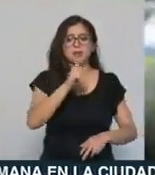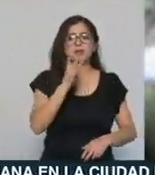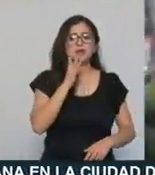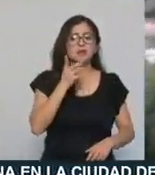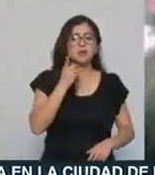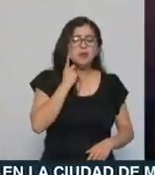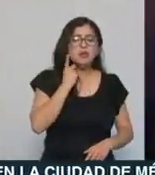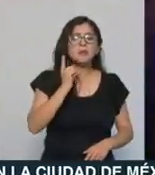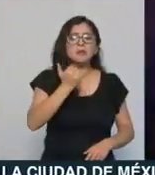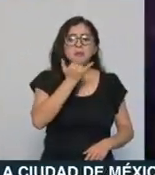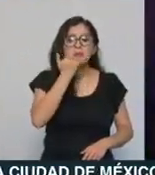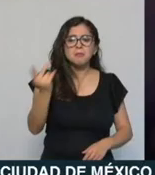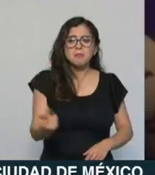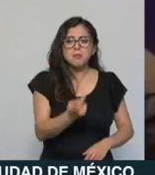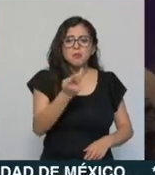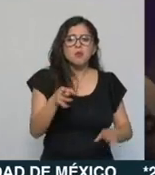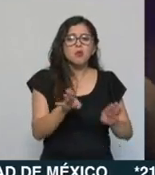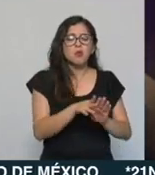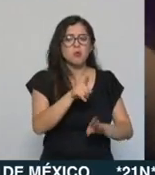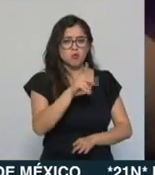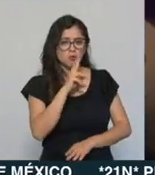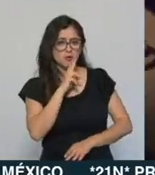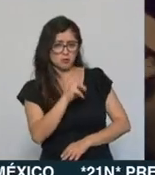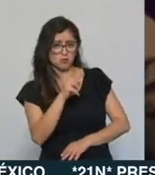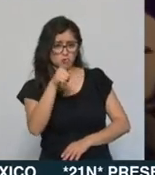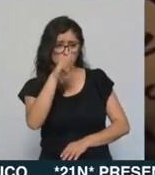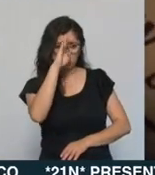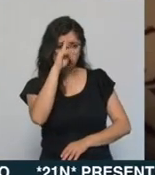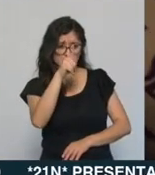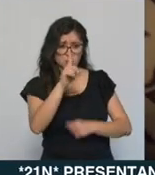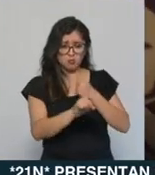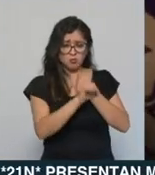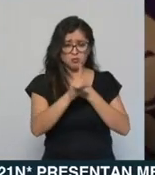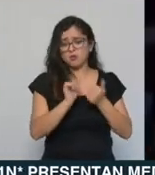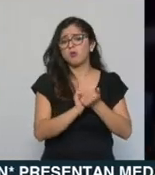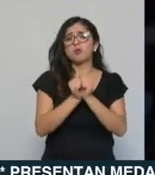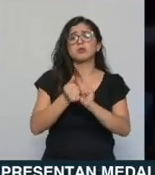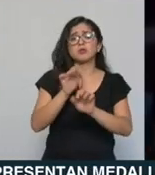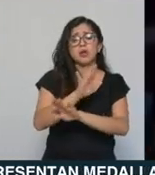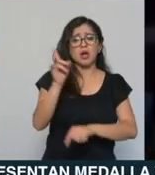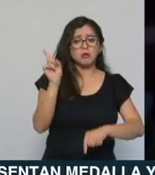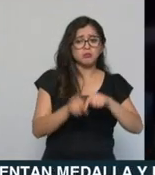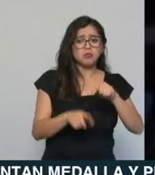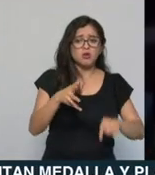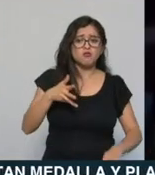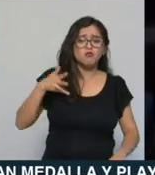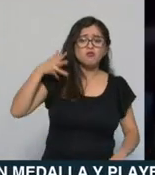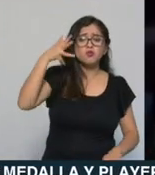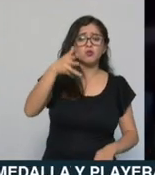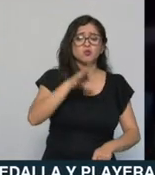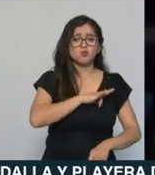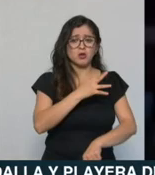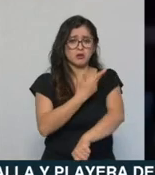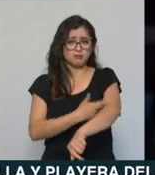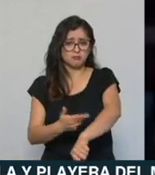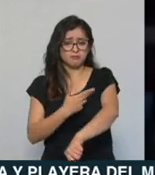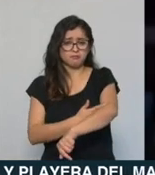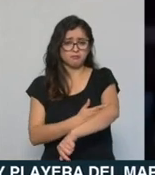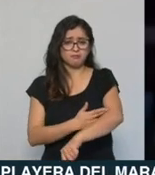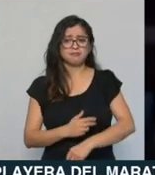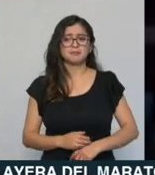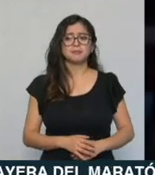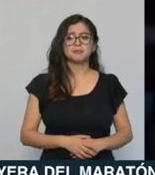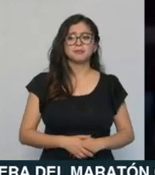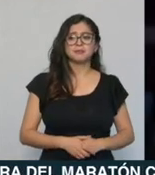importante, cuál ha sido la respuesta de ellos? ¿Tú ves que este problema pueda llegar a atacarse para en algún momento resolverse? Sí, fíjate que